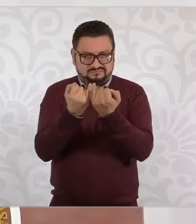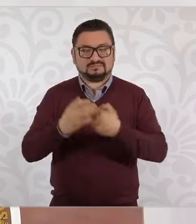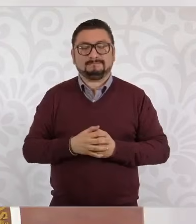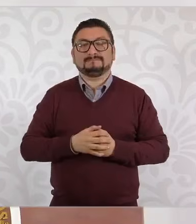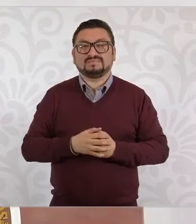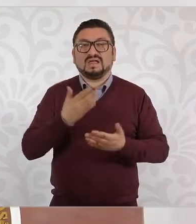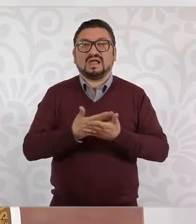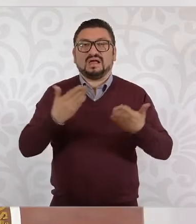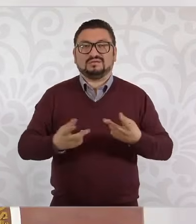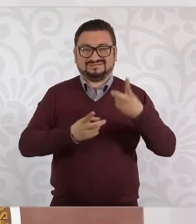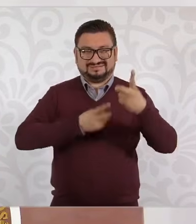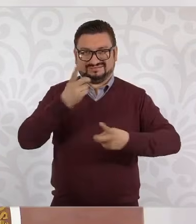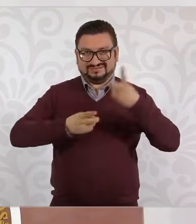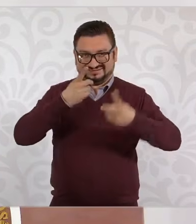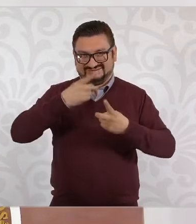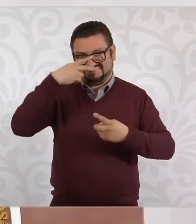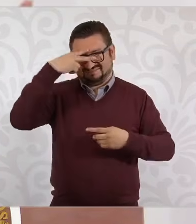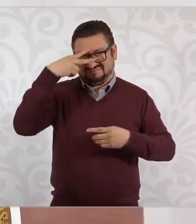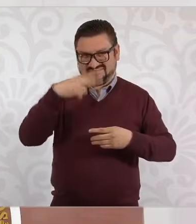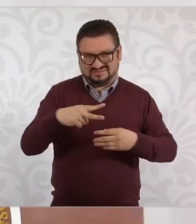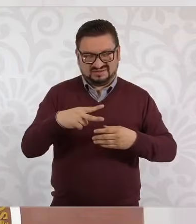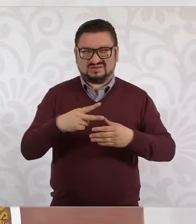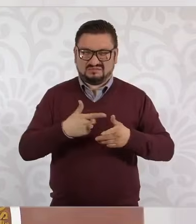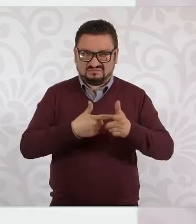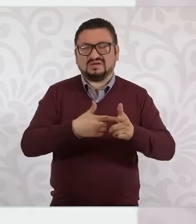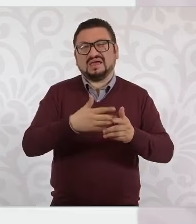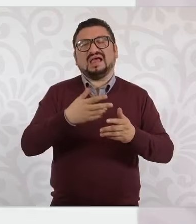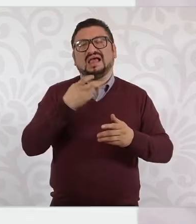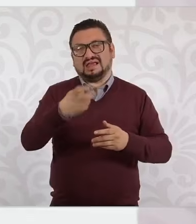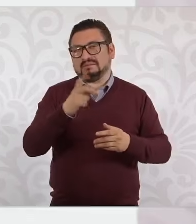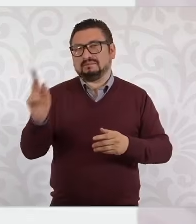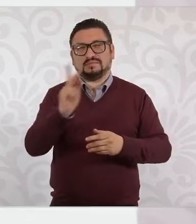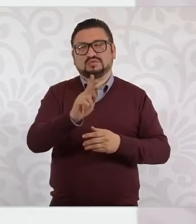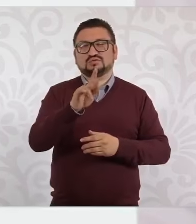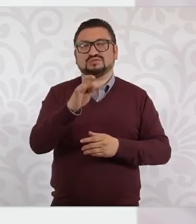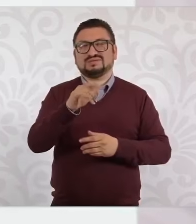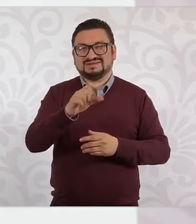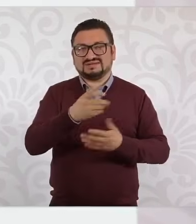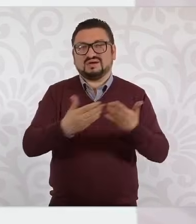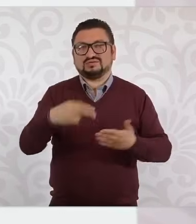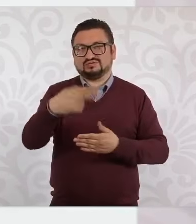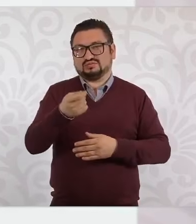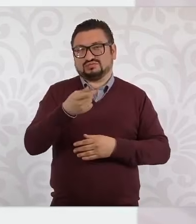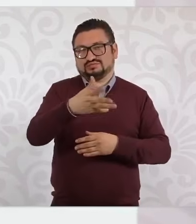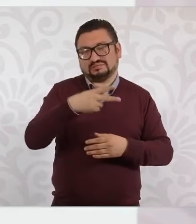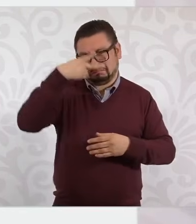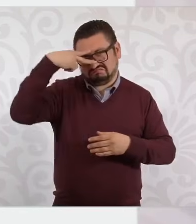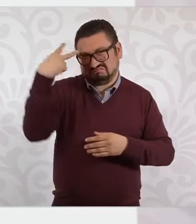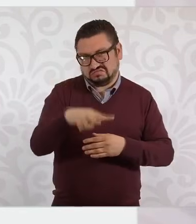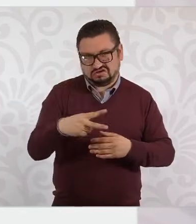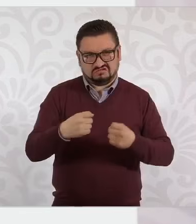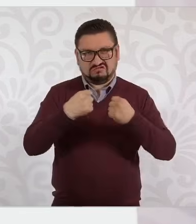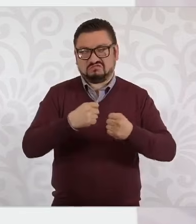Ahora con los deportivos de México Imparable son como utopías, es en realidad lo mismo, nada más que le llamamos México Imparable,